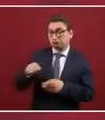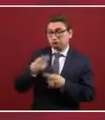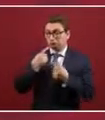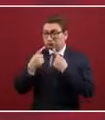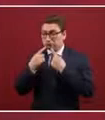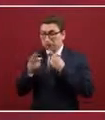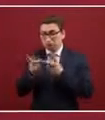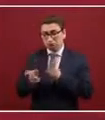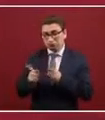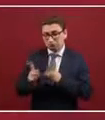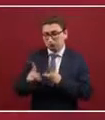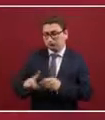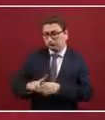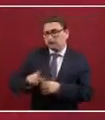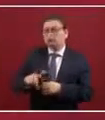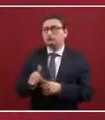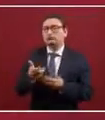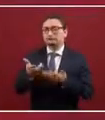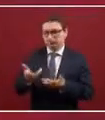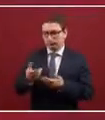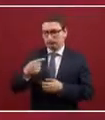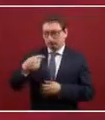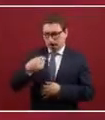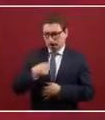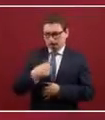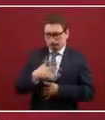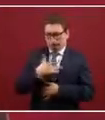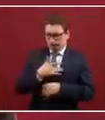pienso que se va a llegar a un acuerdo.